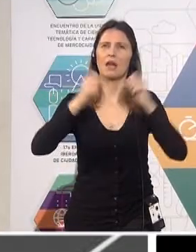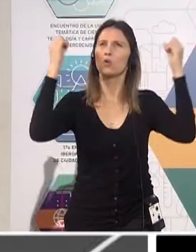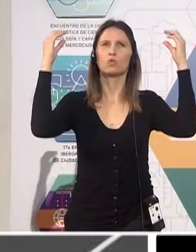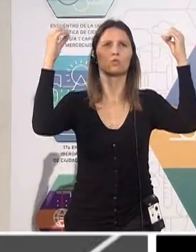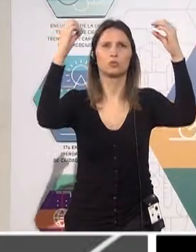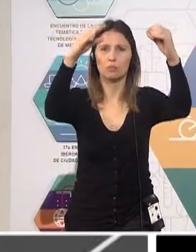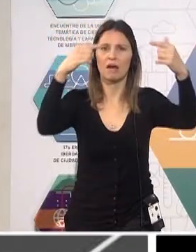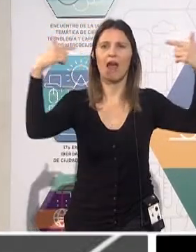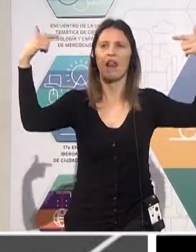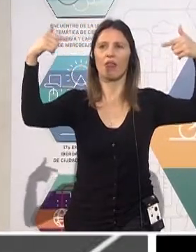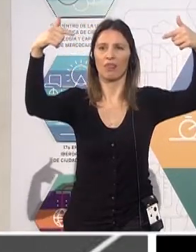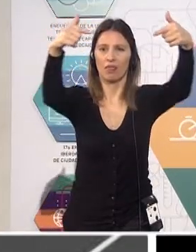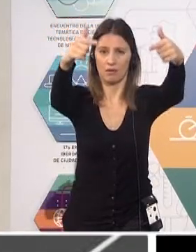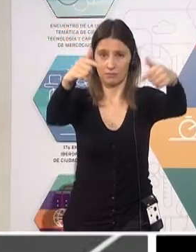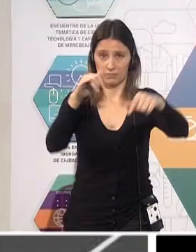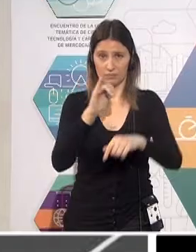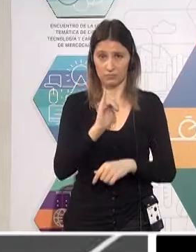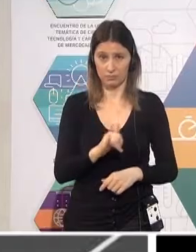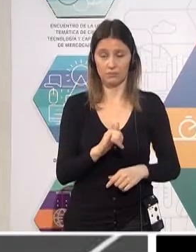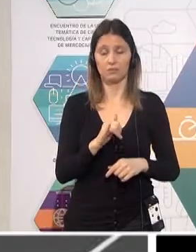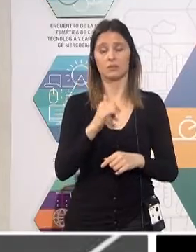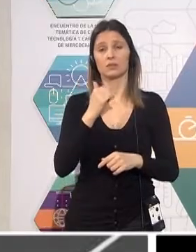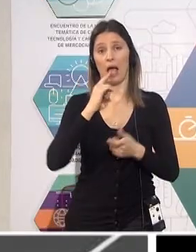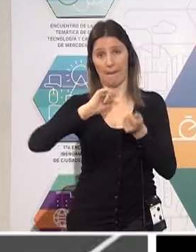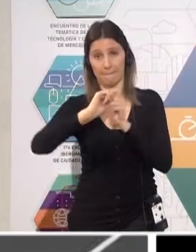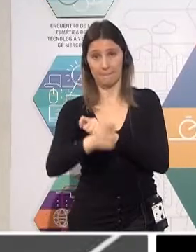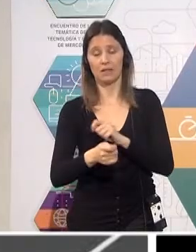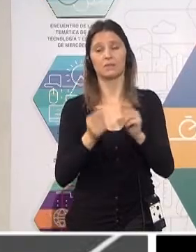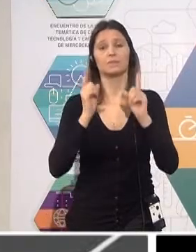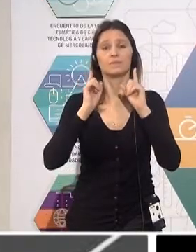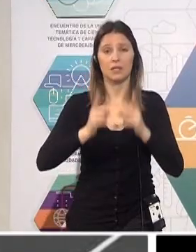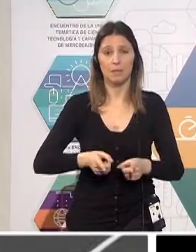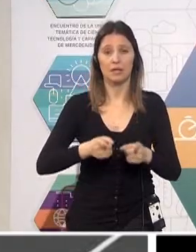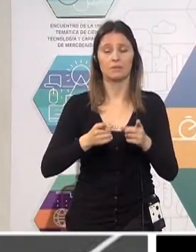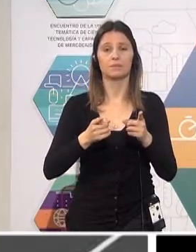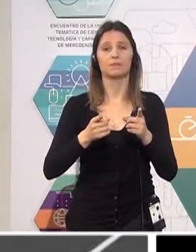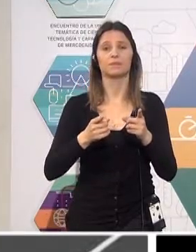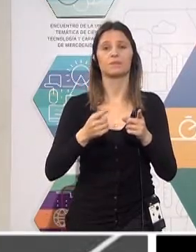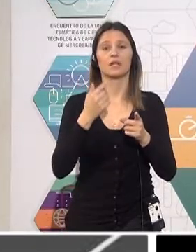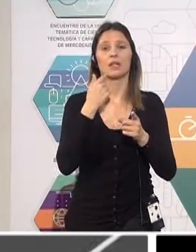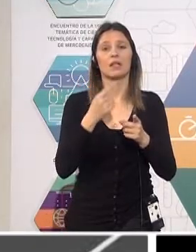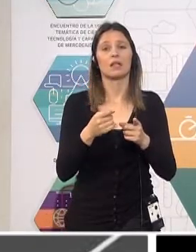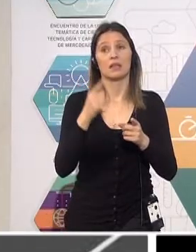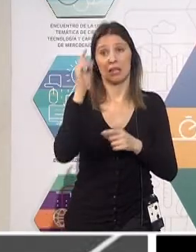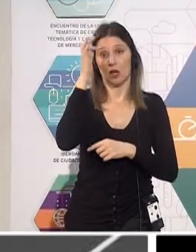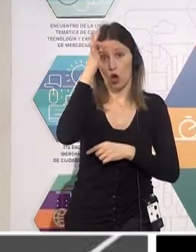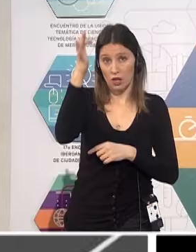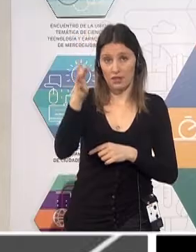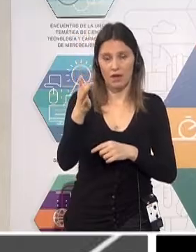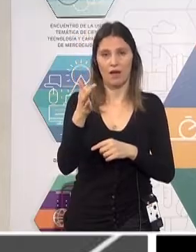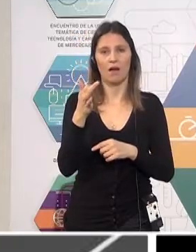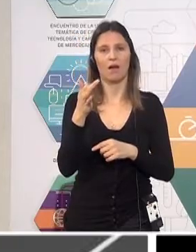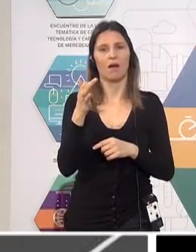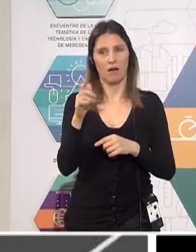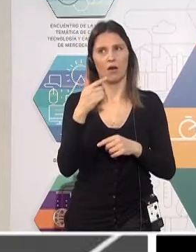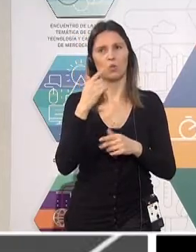tecnología led y ahí el aporte desde la desde tecnología va a ser la